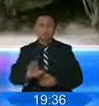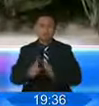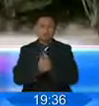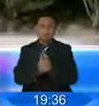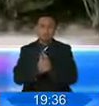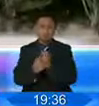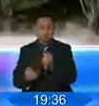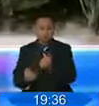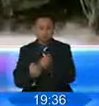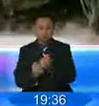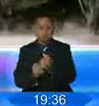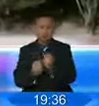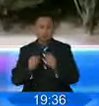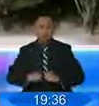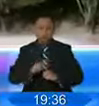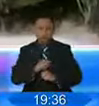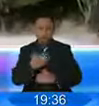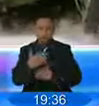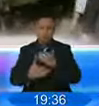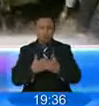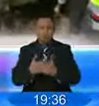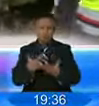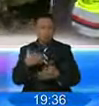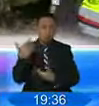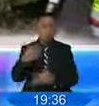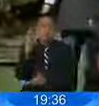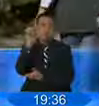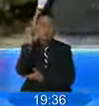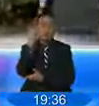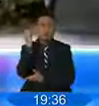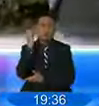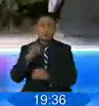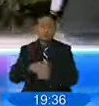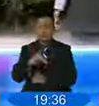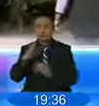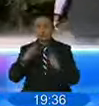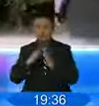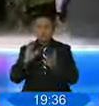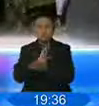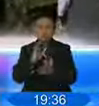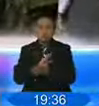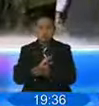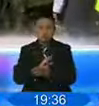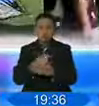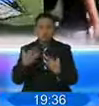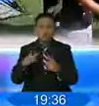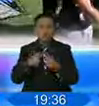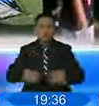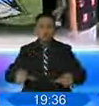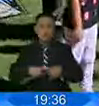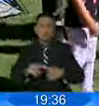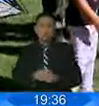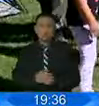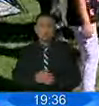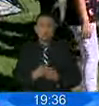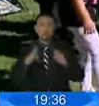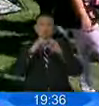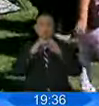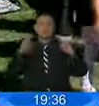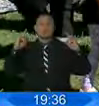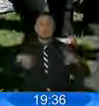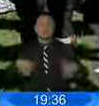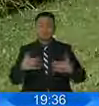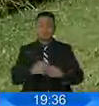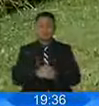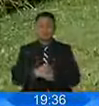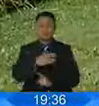capacidades y que puedan responder de buena manera ante una emergencia en casa, en la escuela o donde se encuentren. El campamento vacacional se